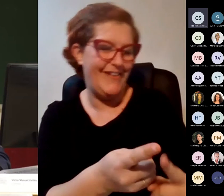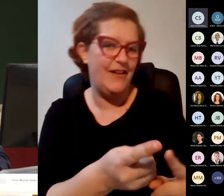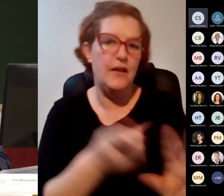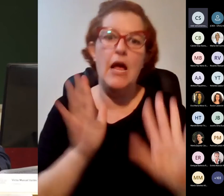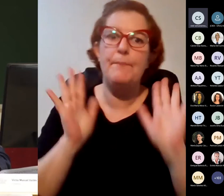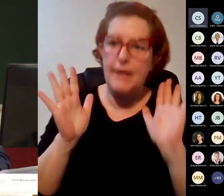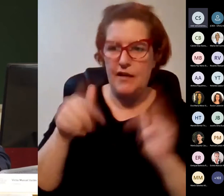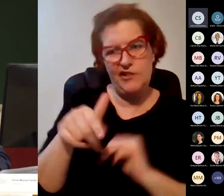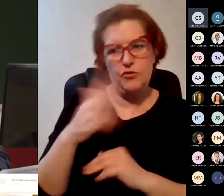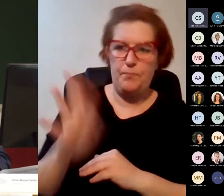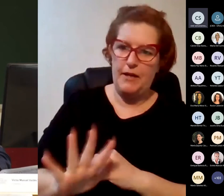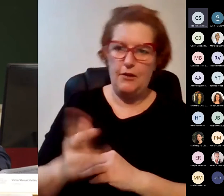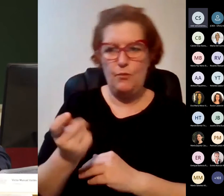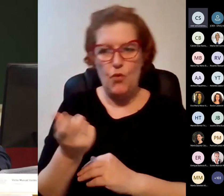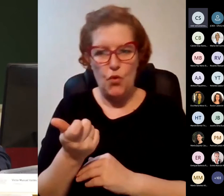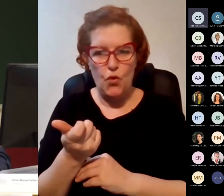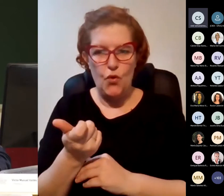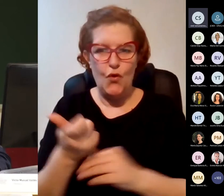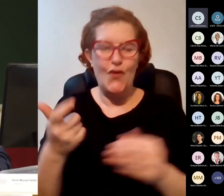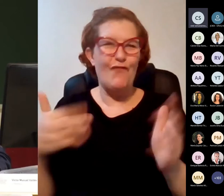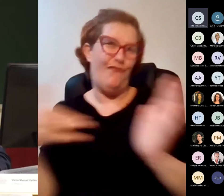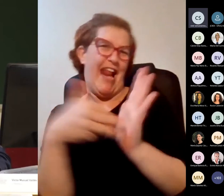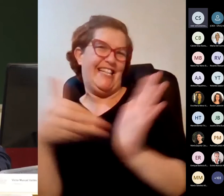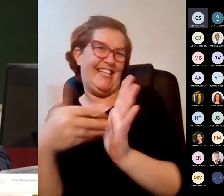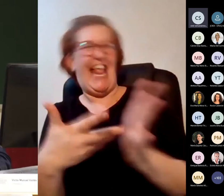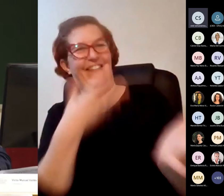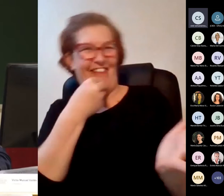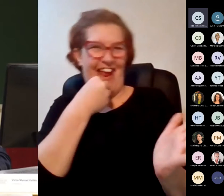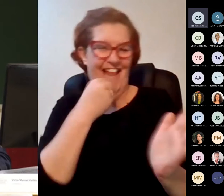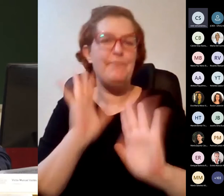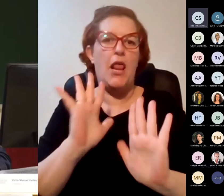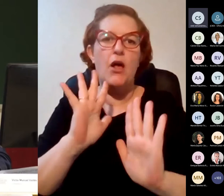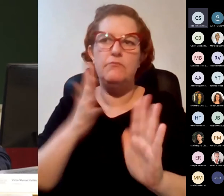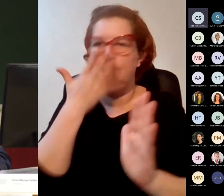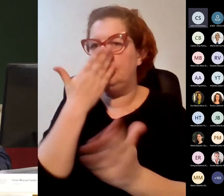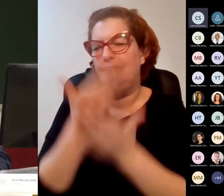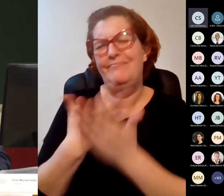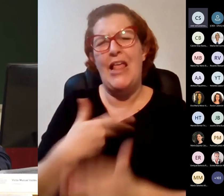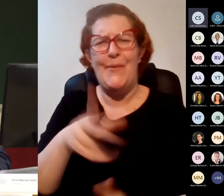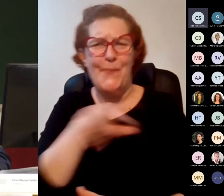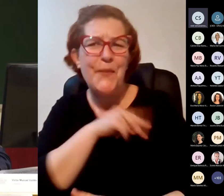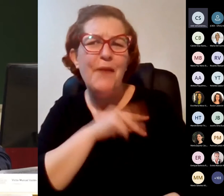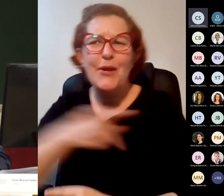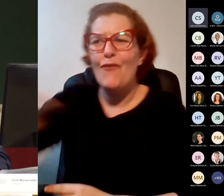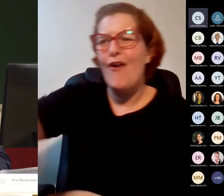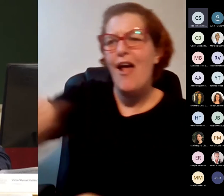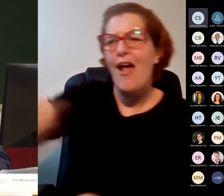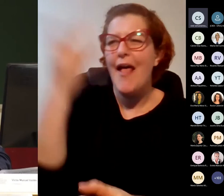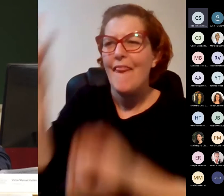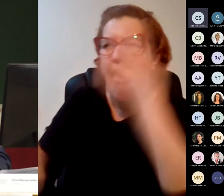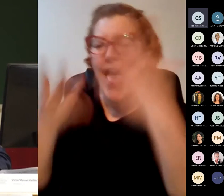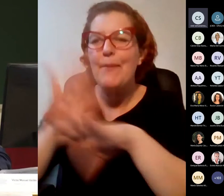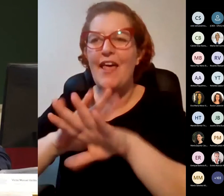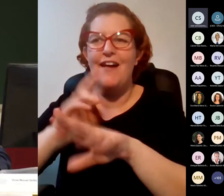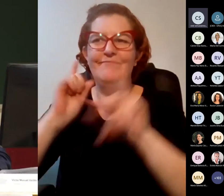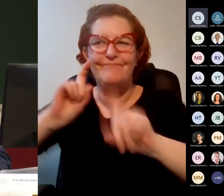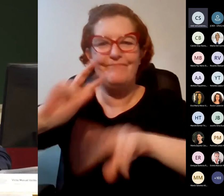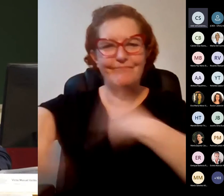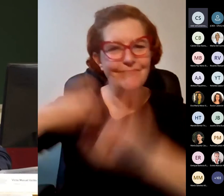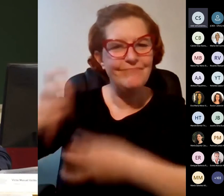esto parezca una frase hecha estos premios estas unidades que estáis teniendo para innovar la docencia